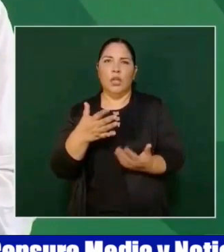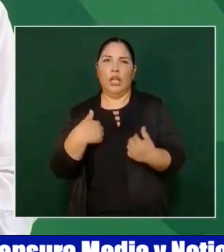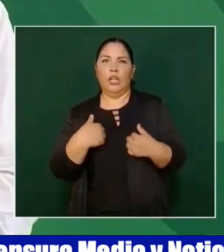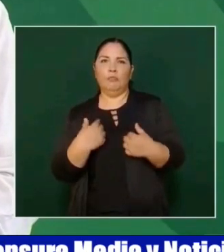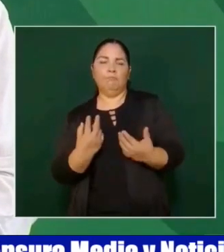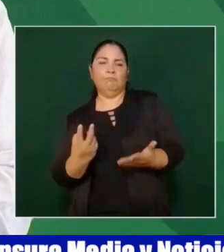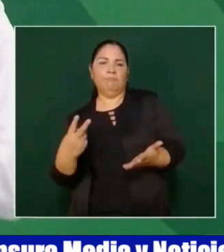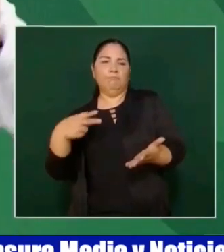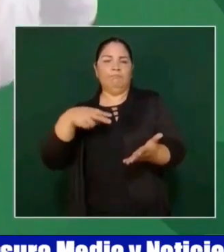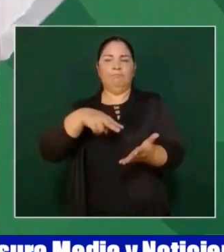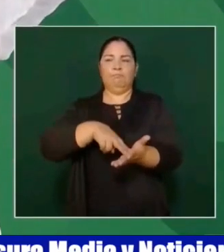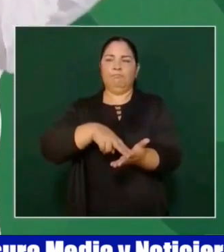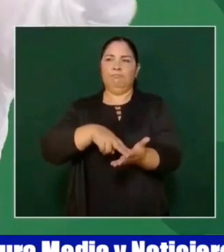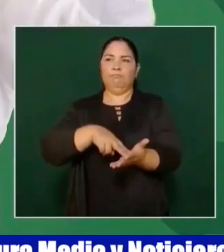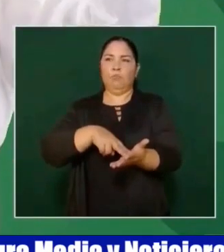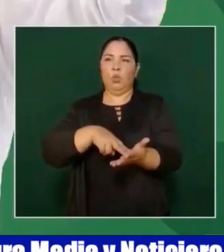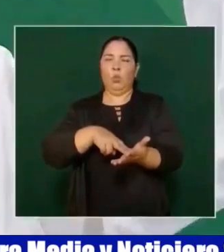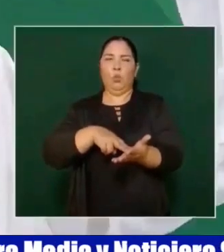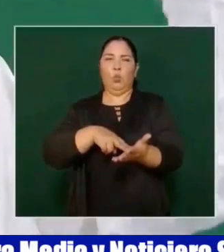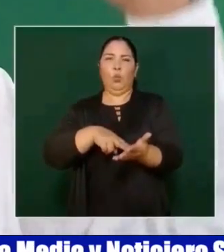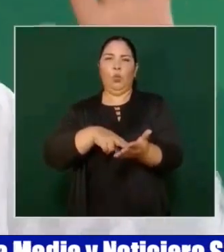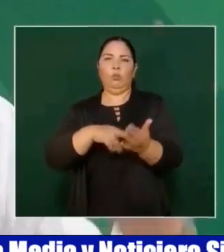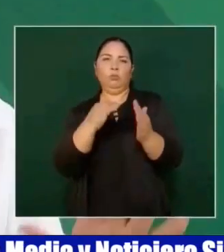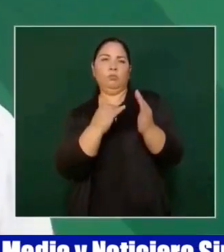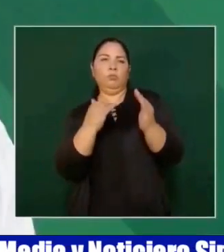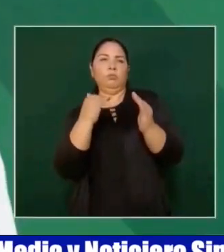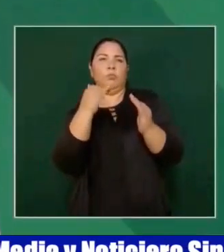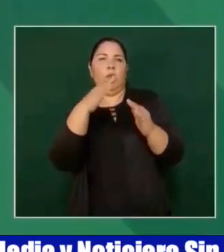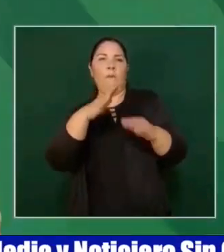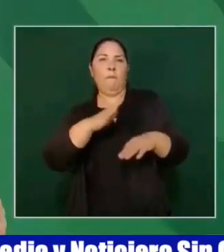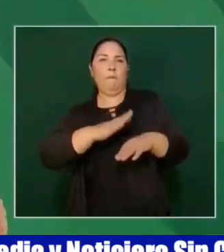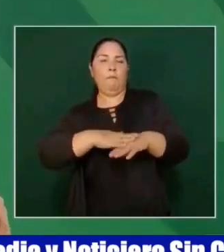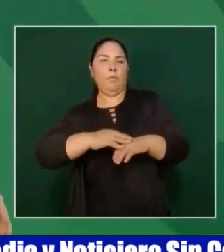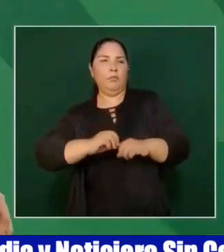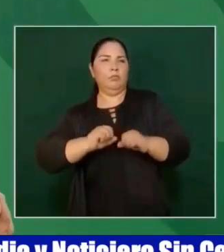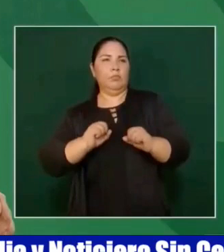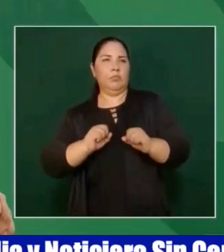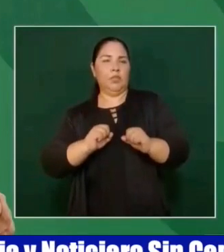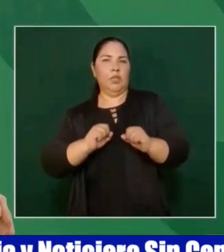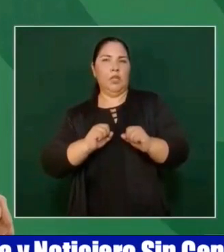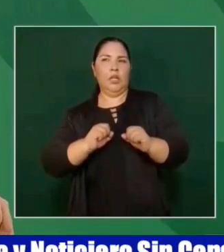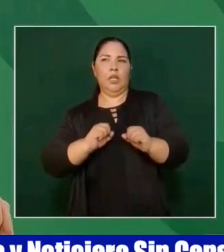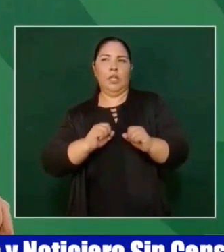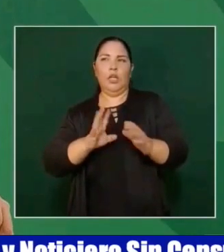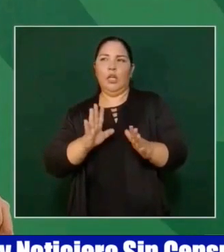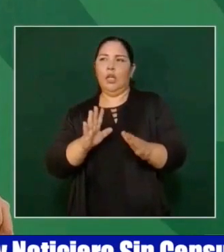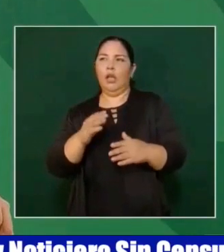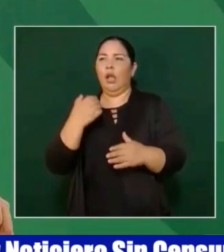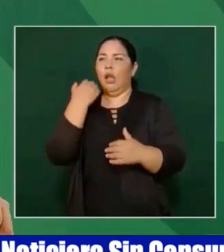en un buen lugar y además quedar bien